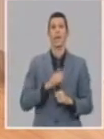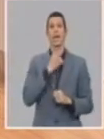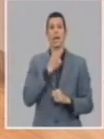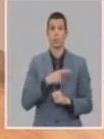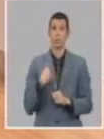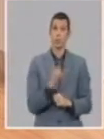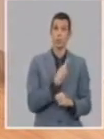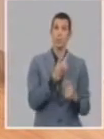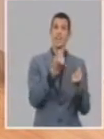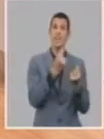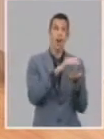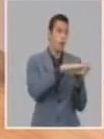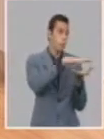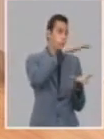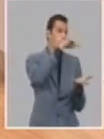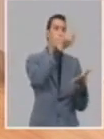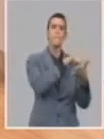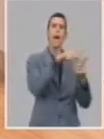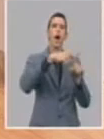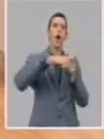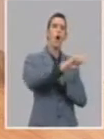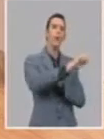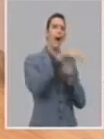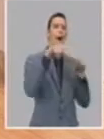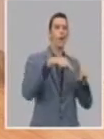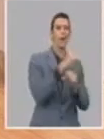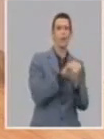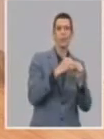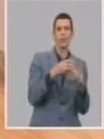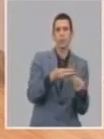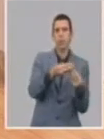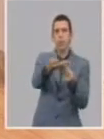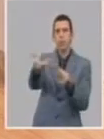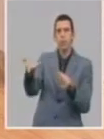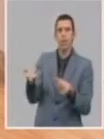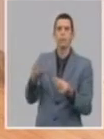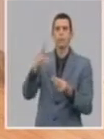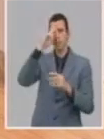respaldar precisamente todas las medidas